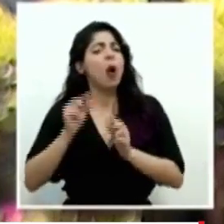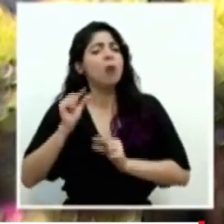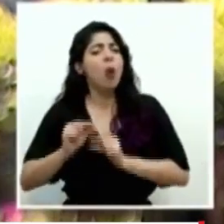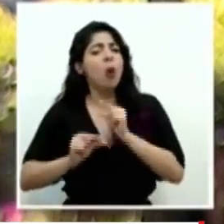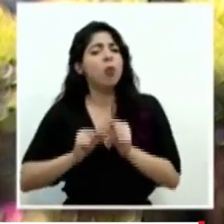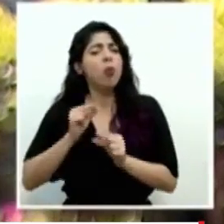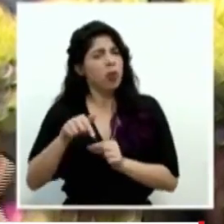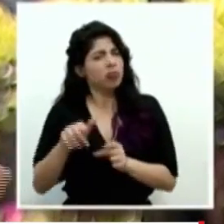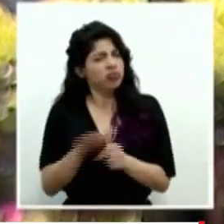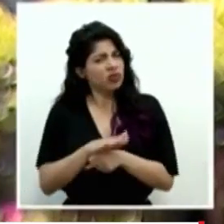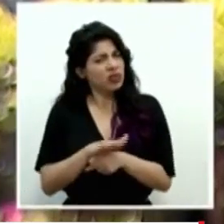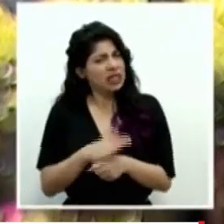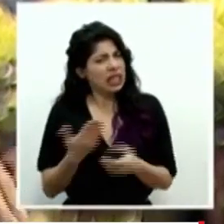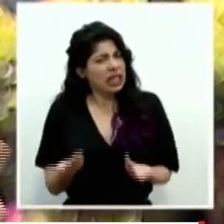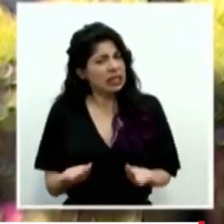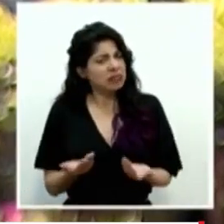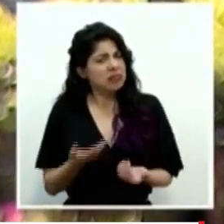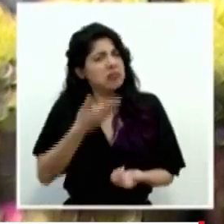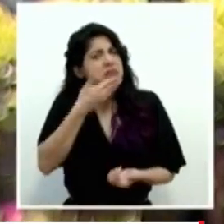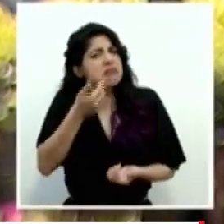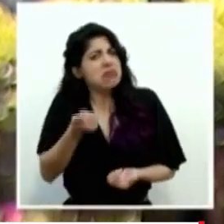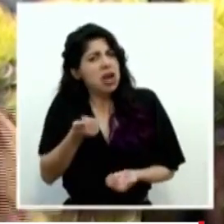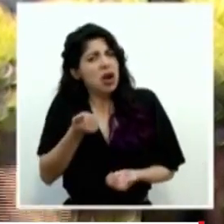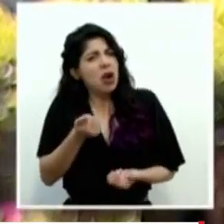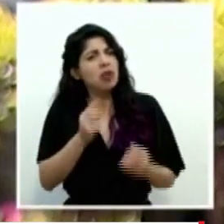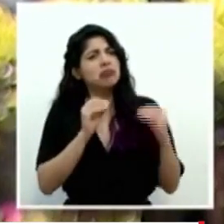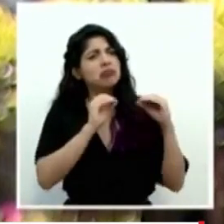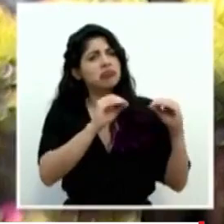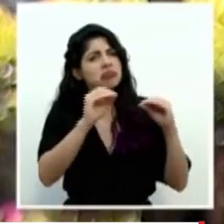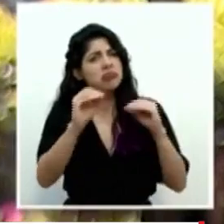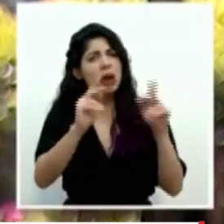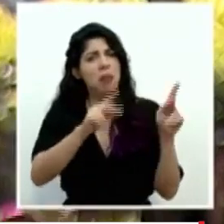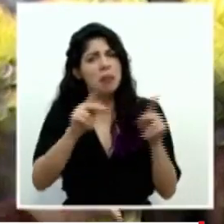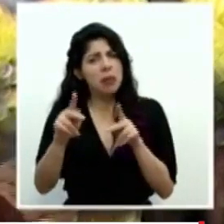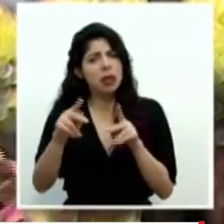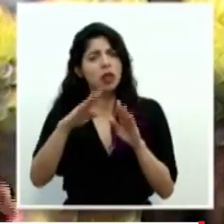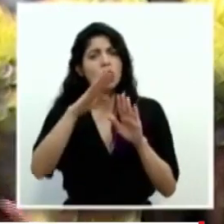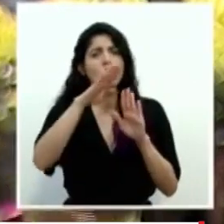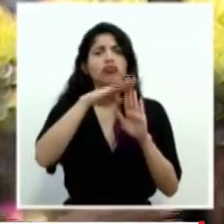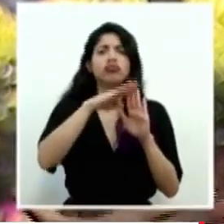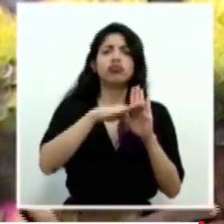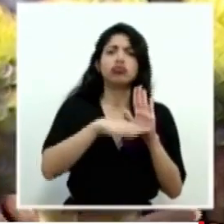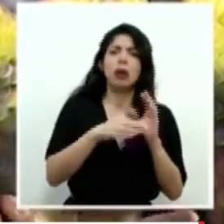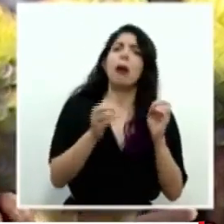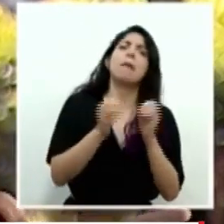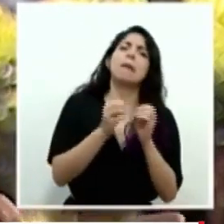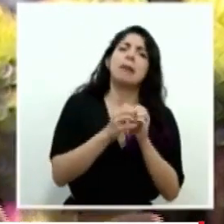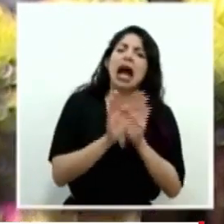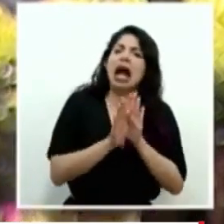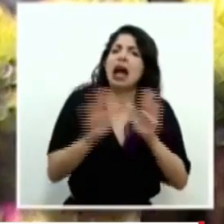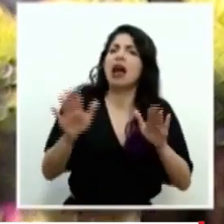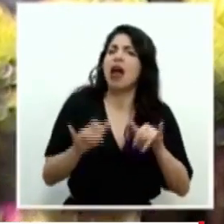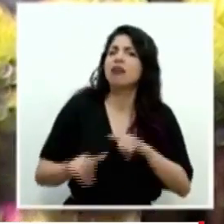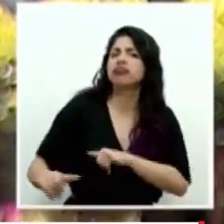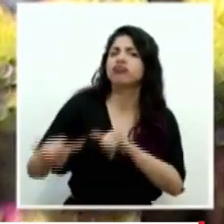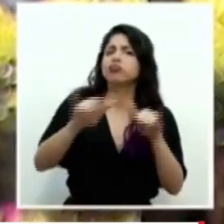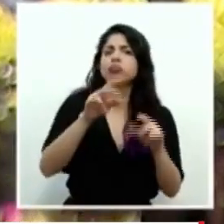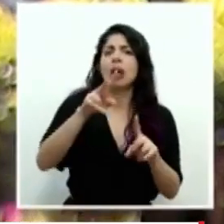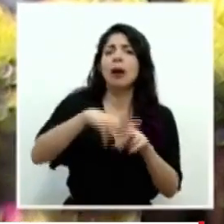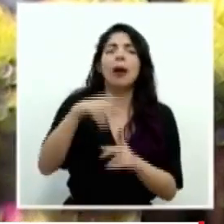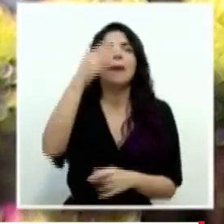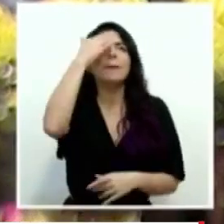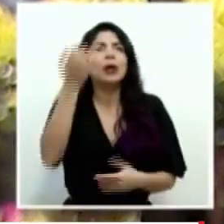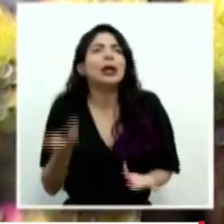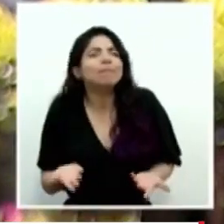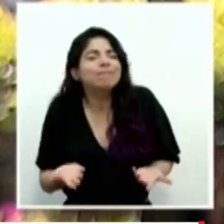gradualidad? ¿No es mejor comenzar a educar a la población por medio de medidas más generalizadas?